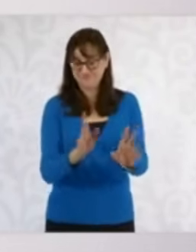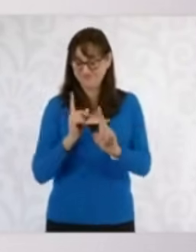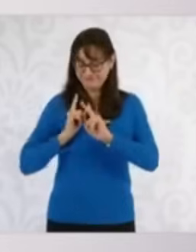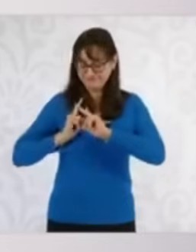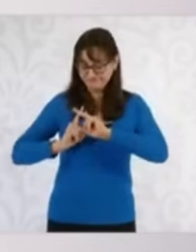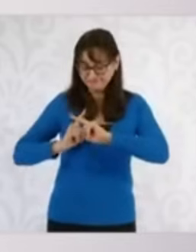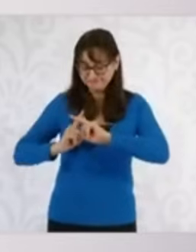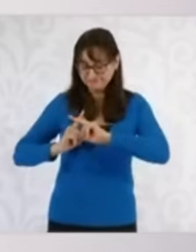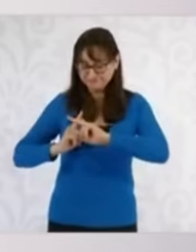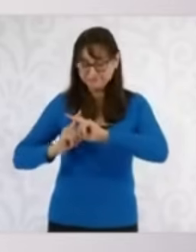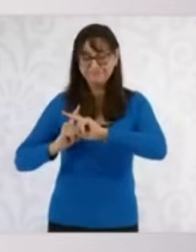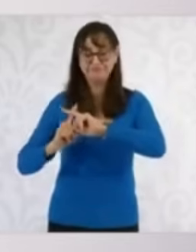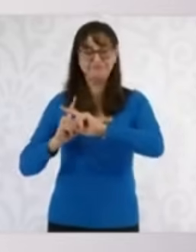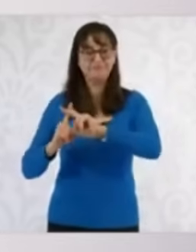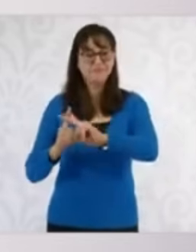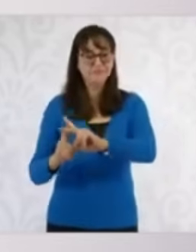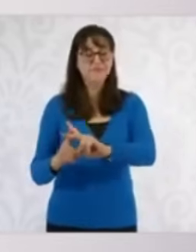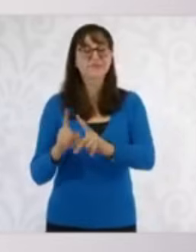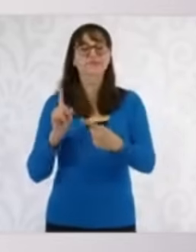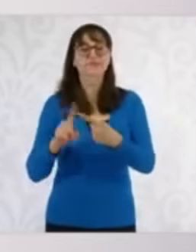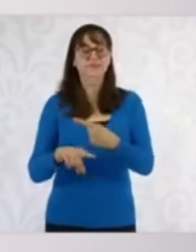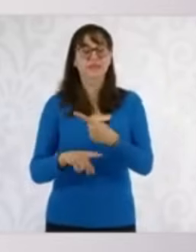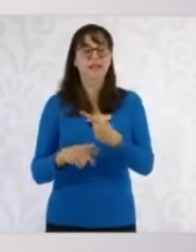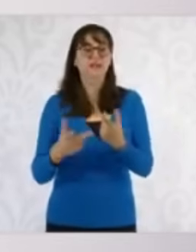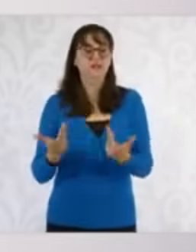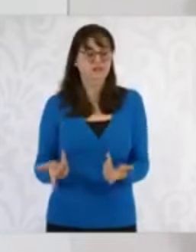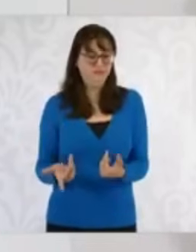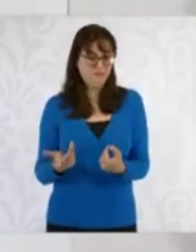y está trabajando también con Secretaría de Hacienda.